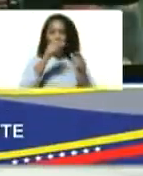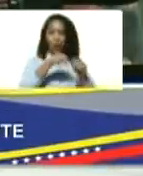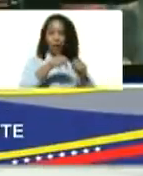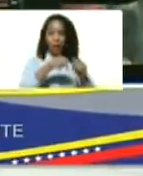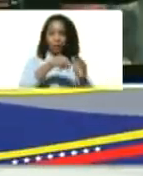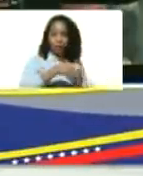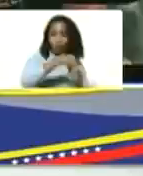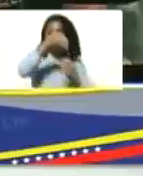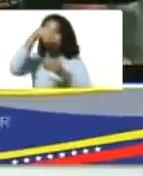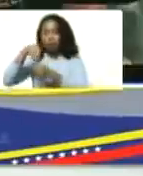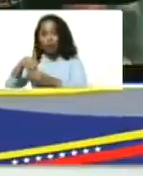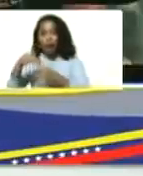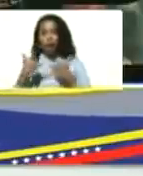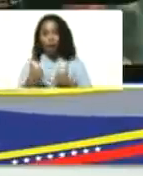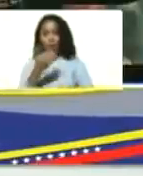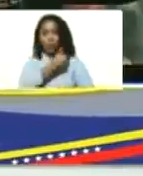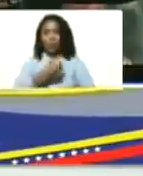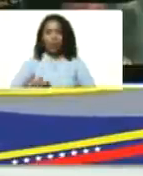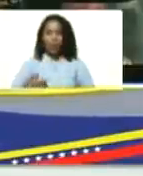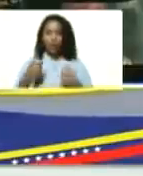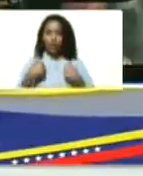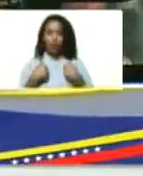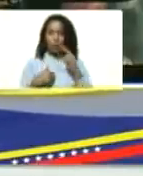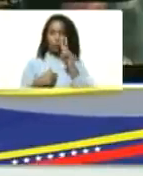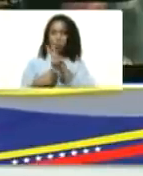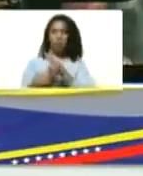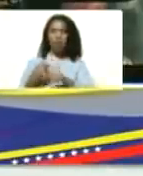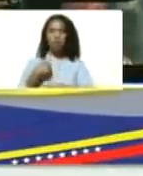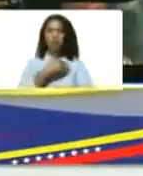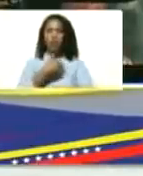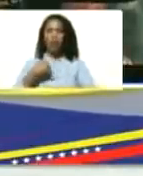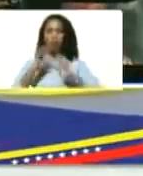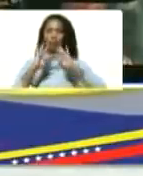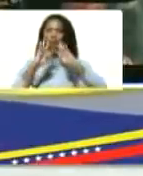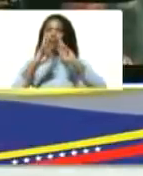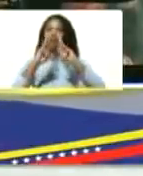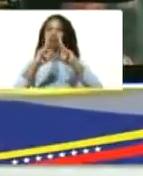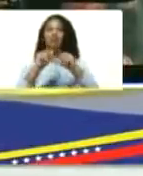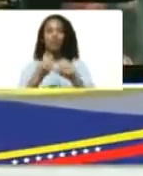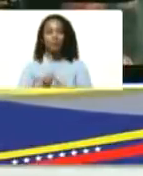república yo veo mira yo les quiero contar